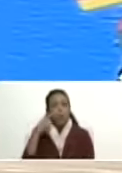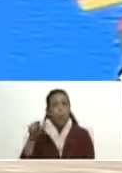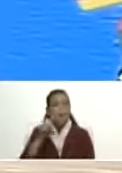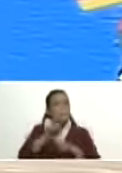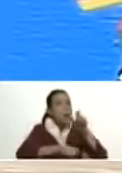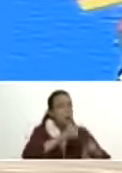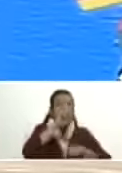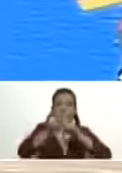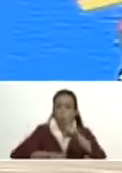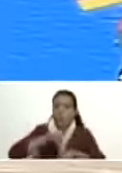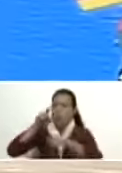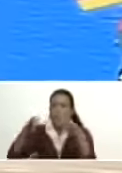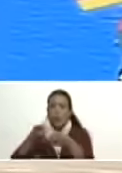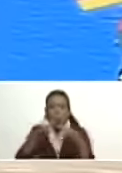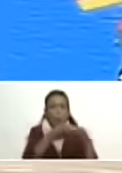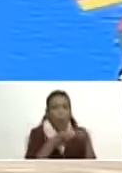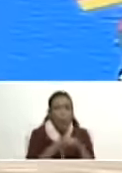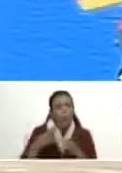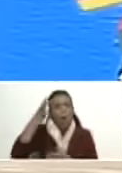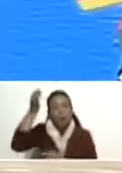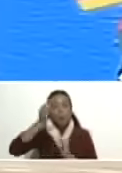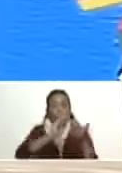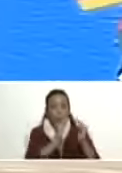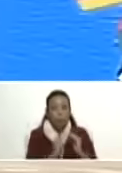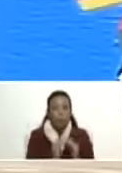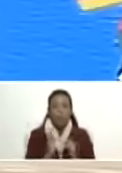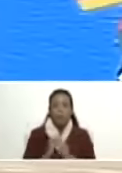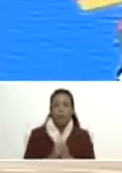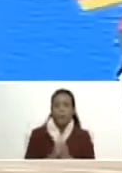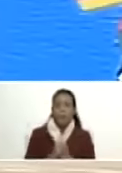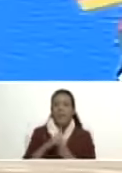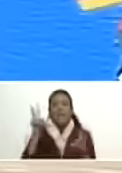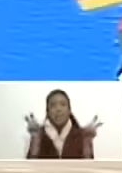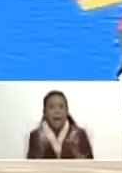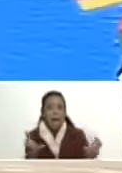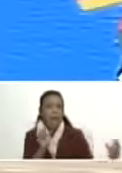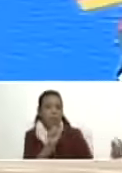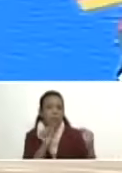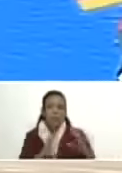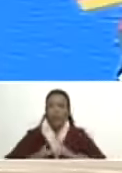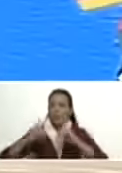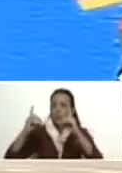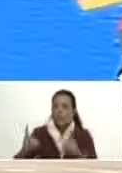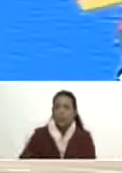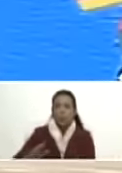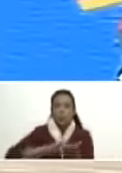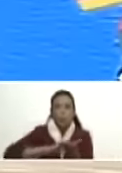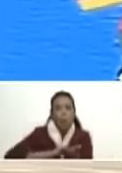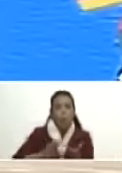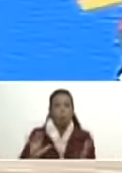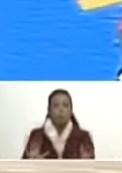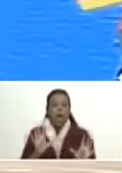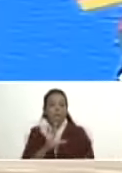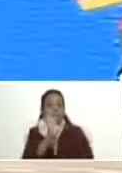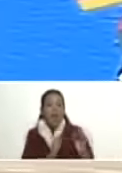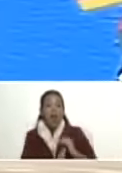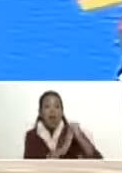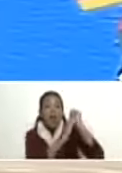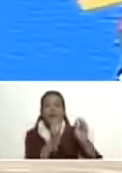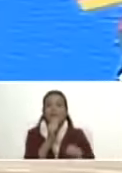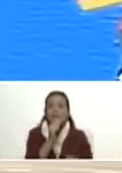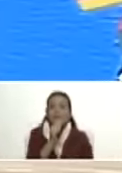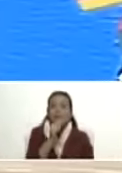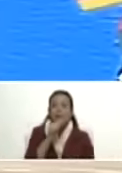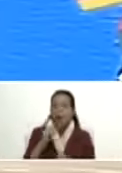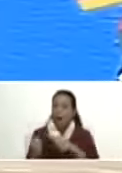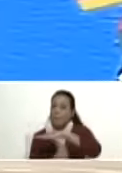consultan en consejos comunales, temas, decisiones, se elige el liderazgo en